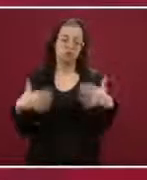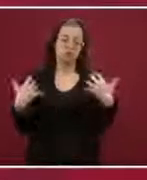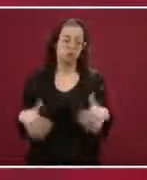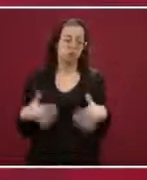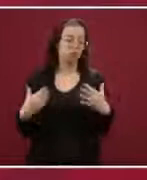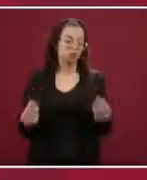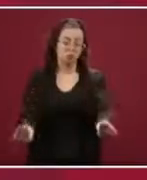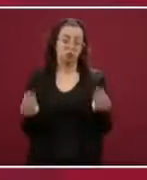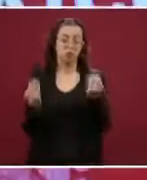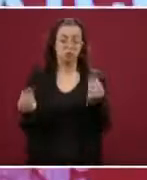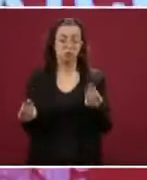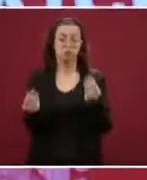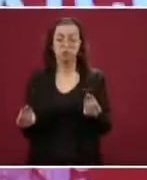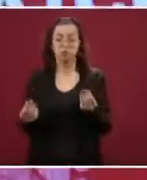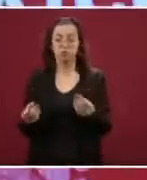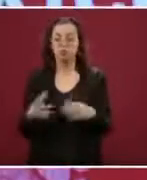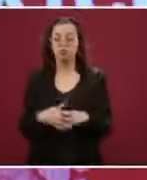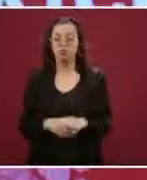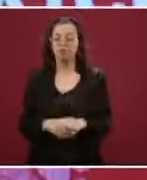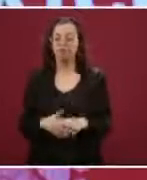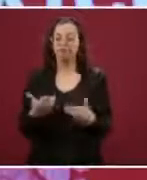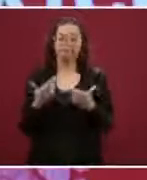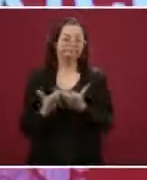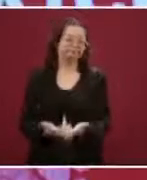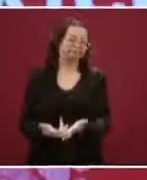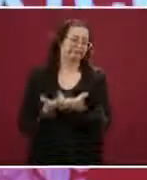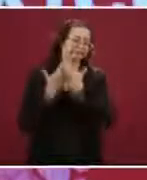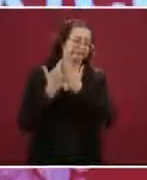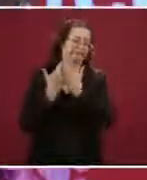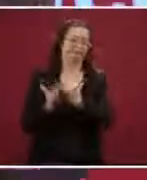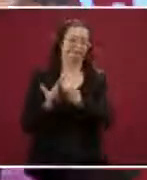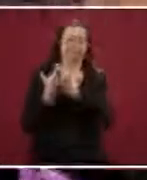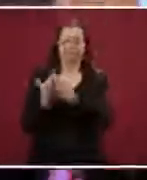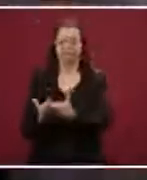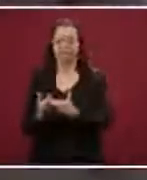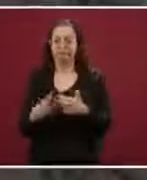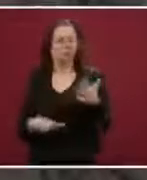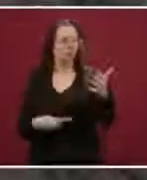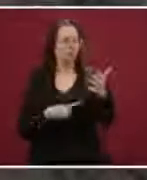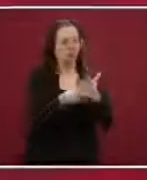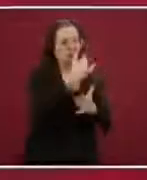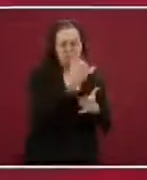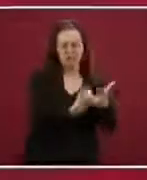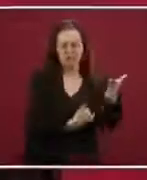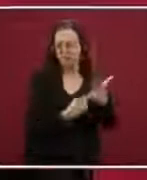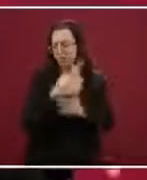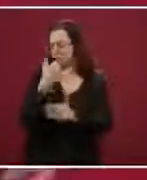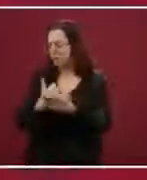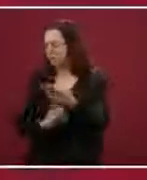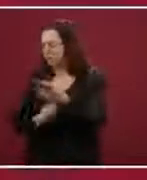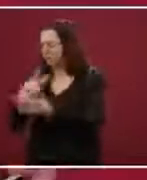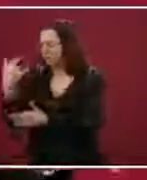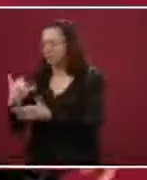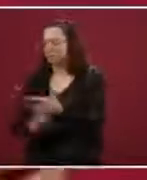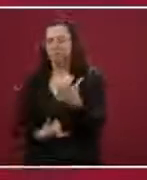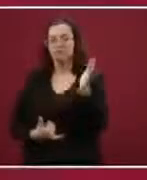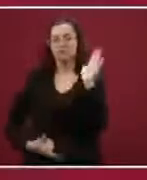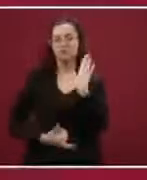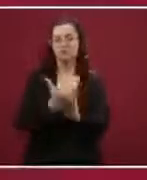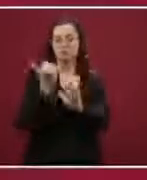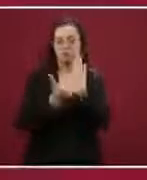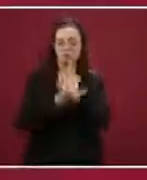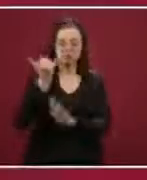preparáramos para administrar la abundancia, hacían proyectos, hicieron un proyecto para construir un